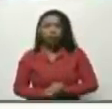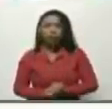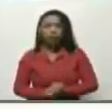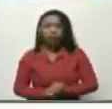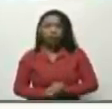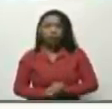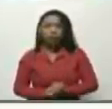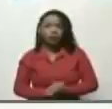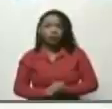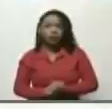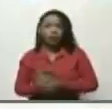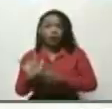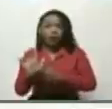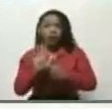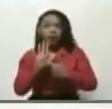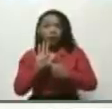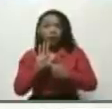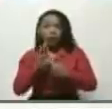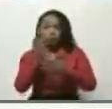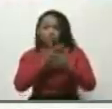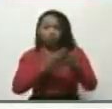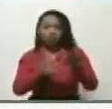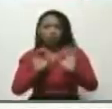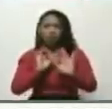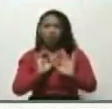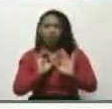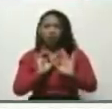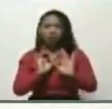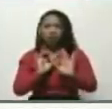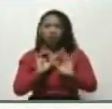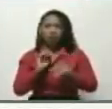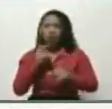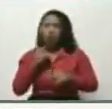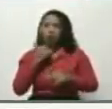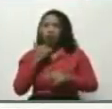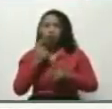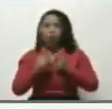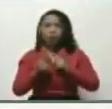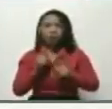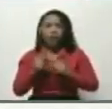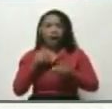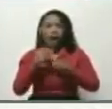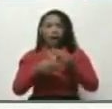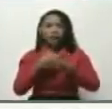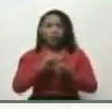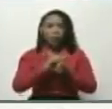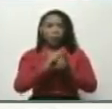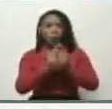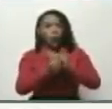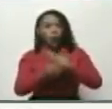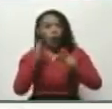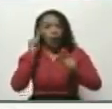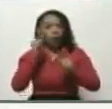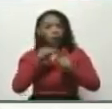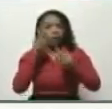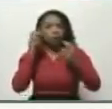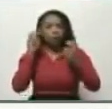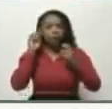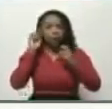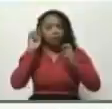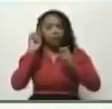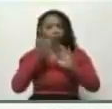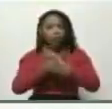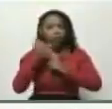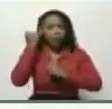Predicó con el ejemplo. No escribió nada, no hay ninguna cosa que haya trascendido acerca del ideario,